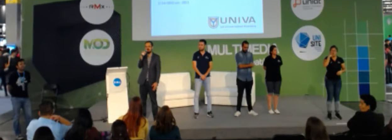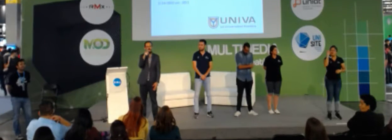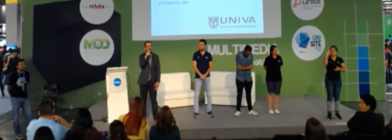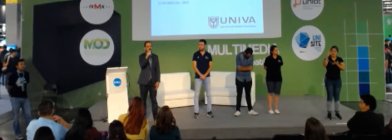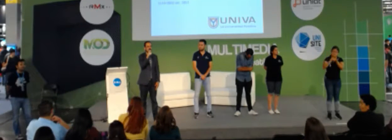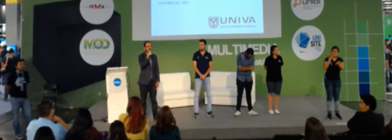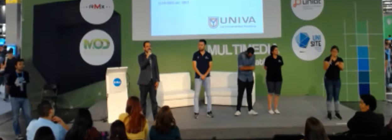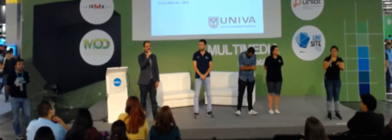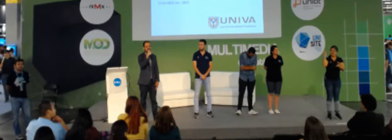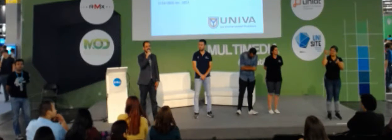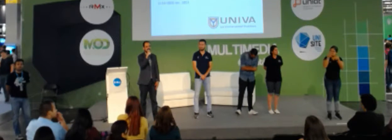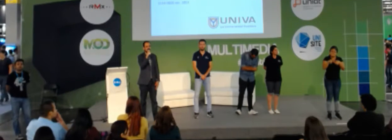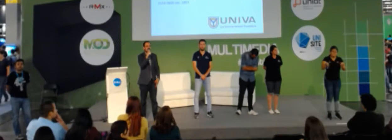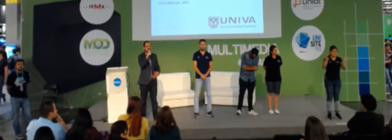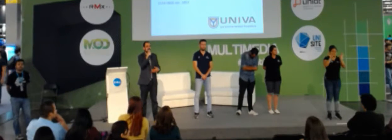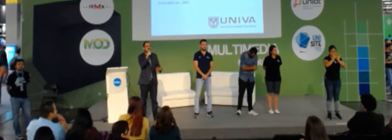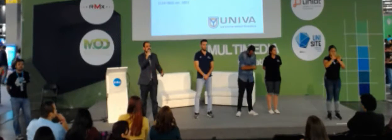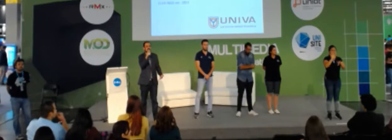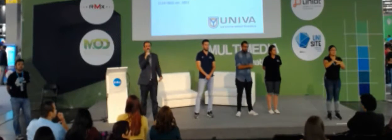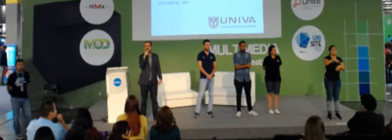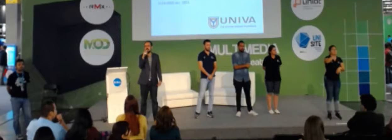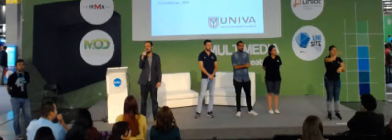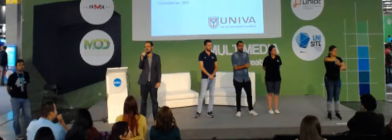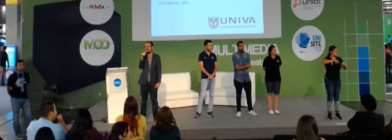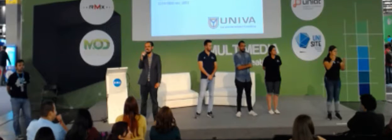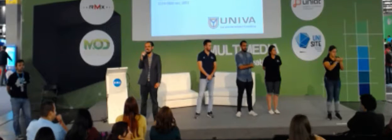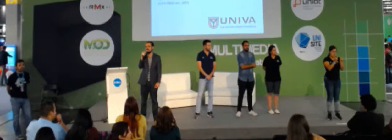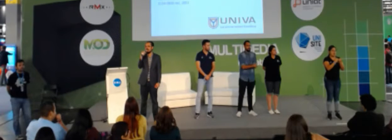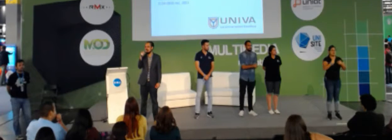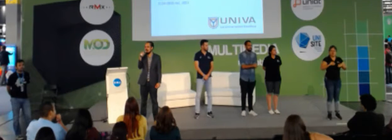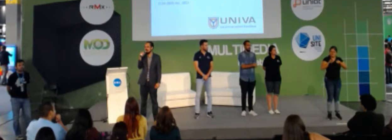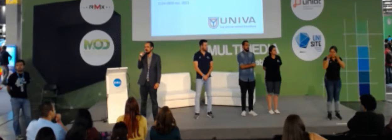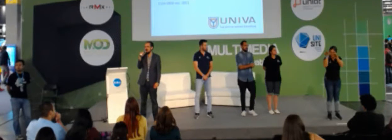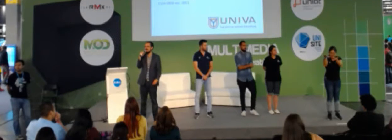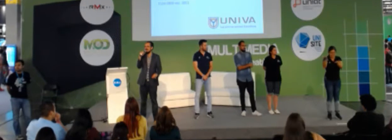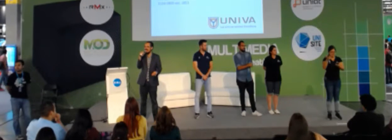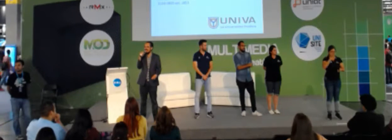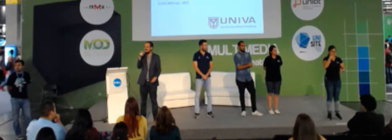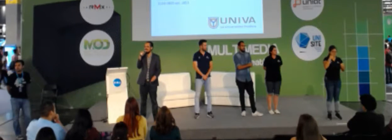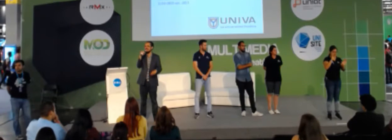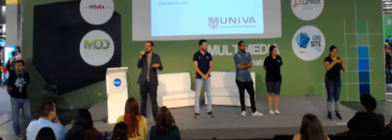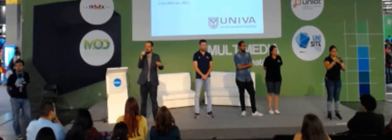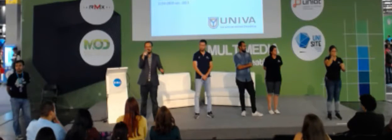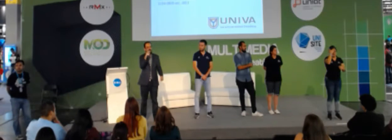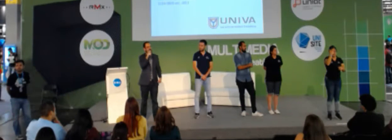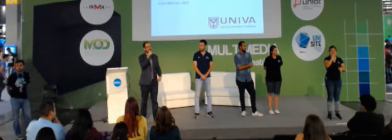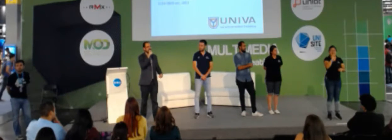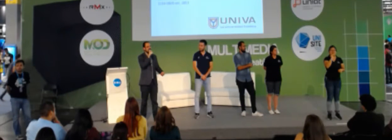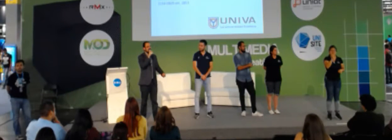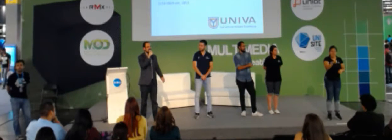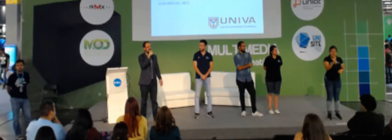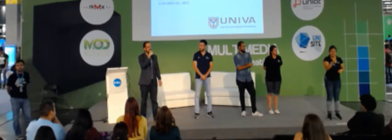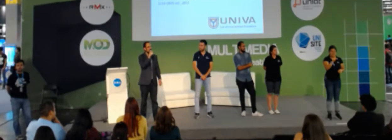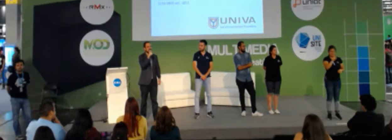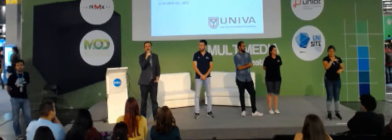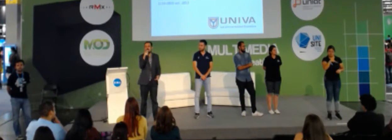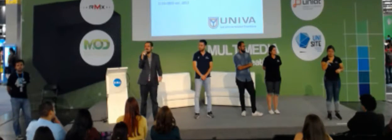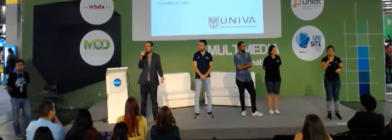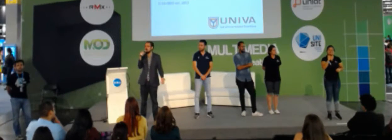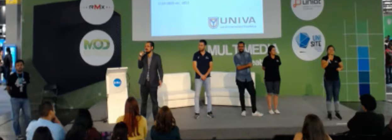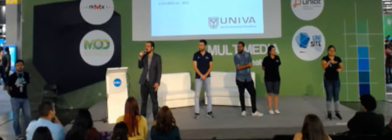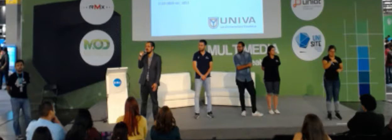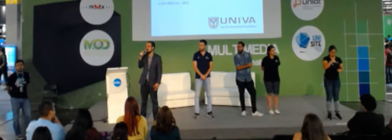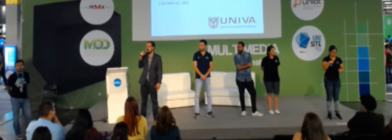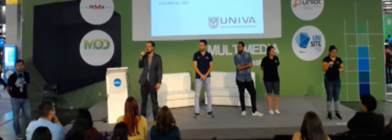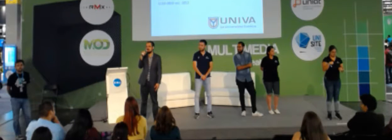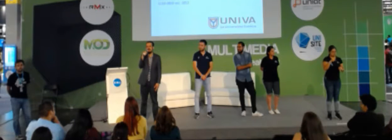Esto es algo muy importante porque estamos también para ustedes. Recuérdenlo, nada sobre nosotros sin nosotros, y eso aplica para